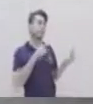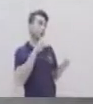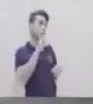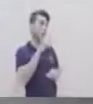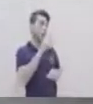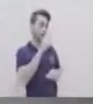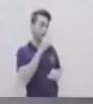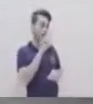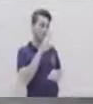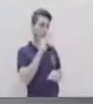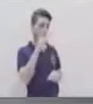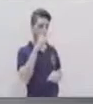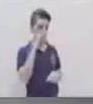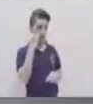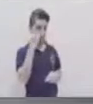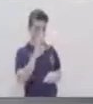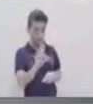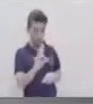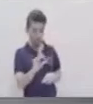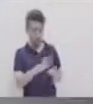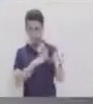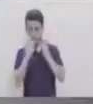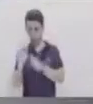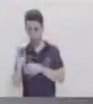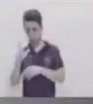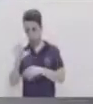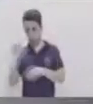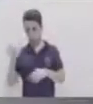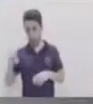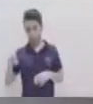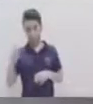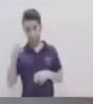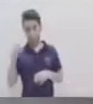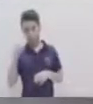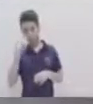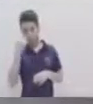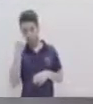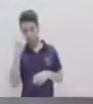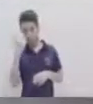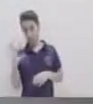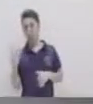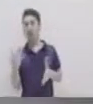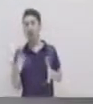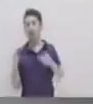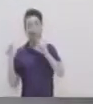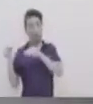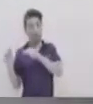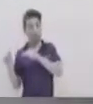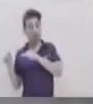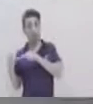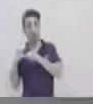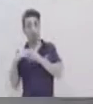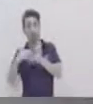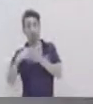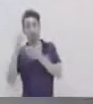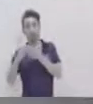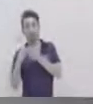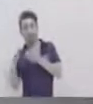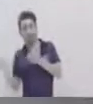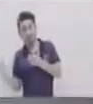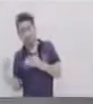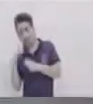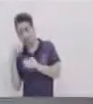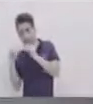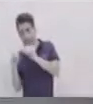trabajo colaborativo y trabajo cooperativo es que pues en una se planifica y se adapta a las cualidades